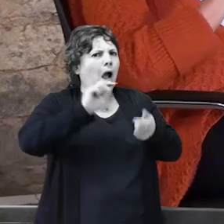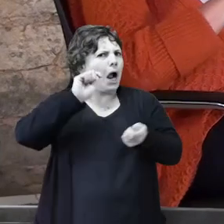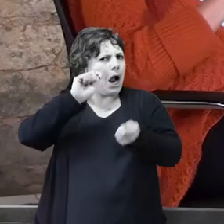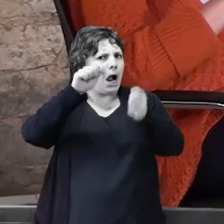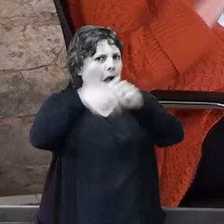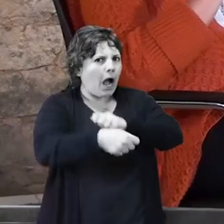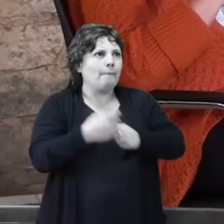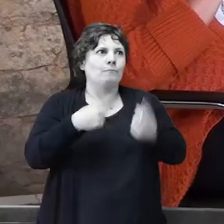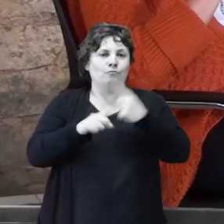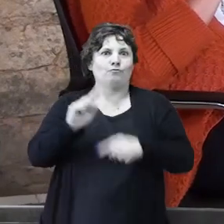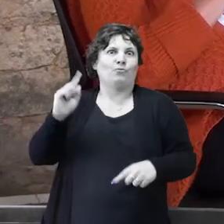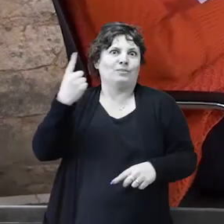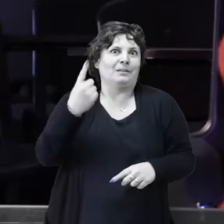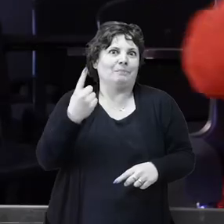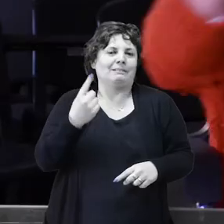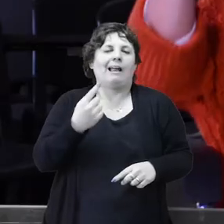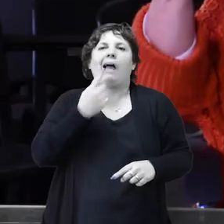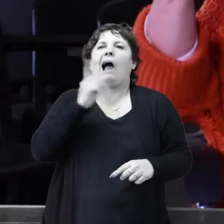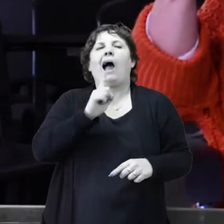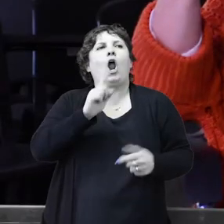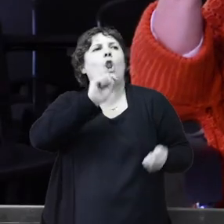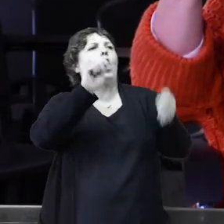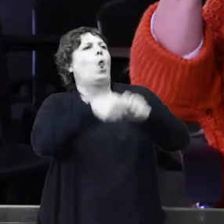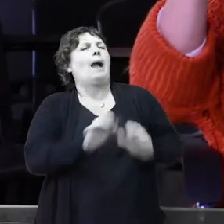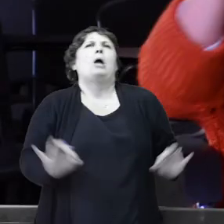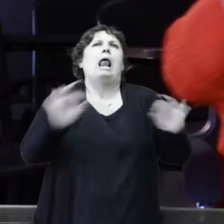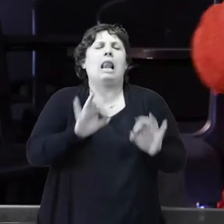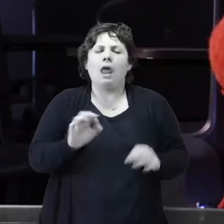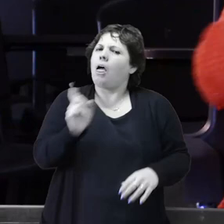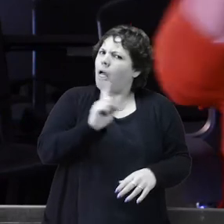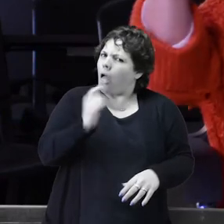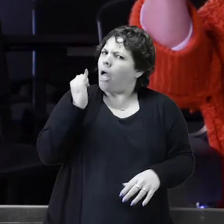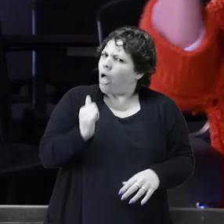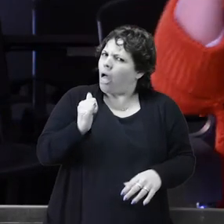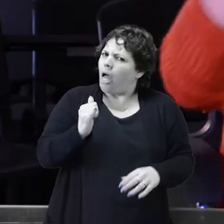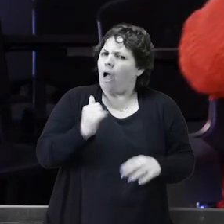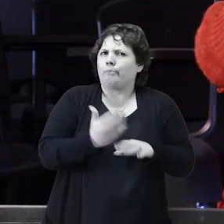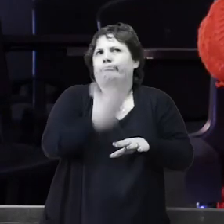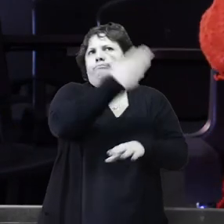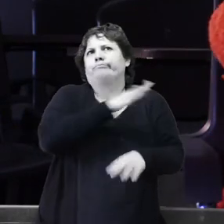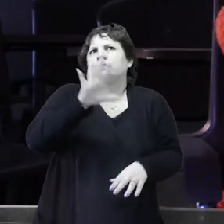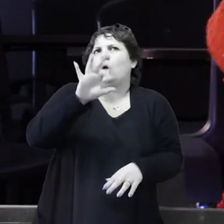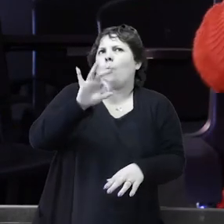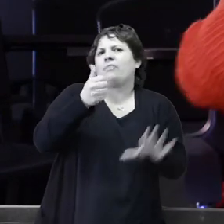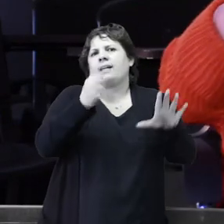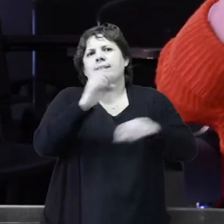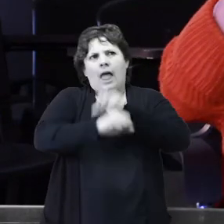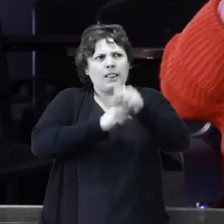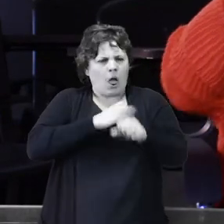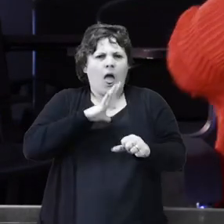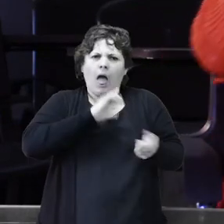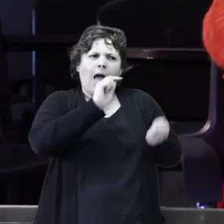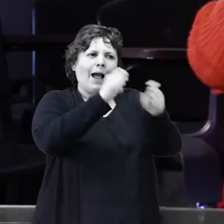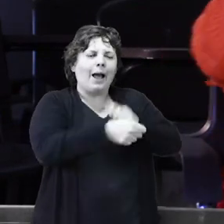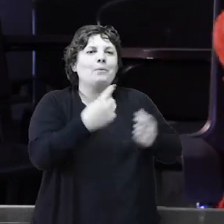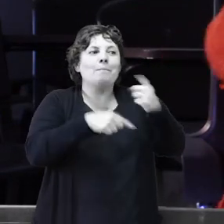que consignarlos porque no es que nada haya cambiado, ¿no? Desde hace 50, 60 años. Pero también hay que ser